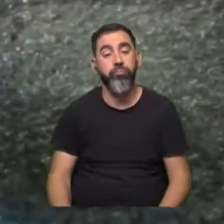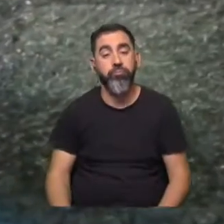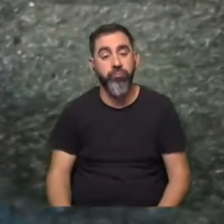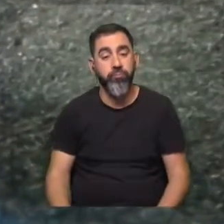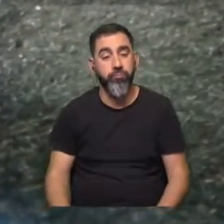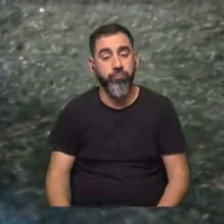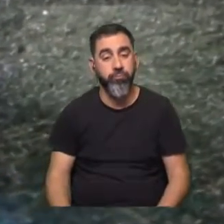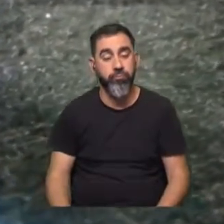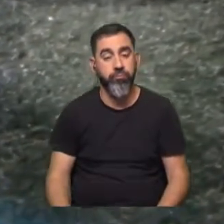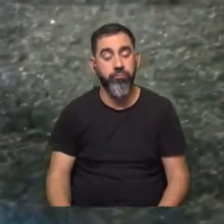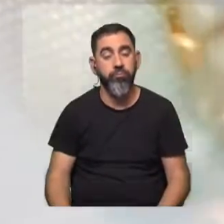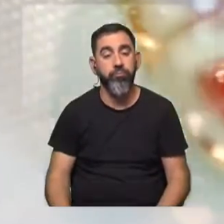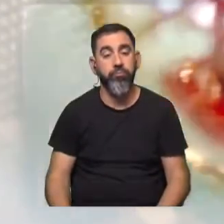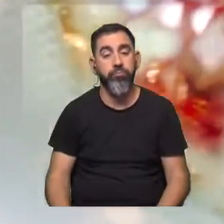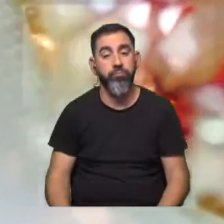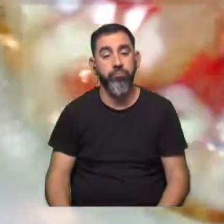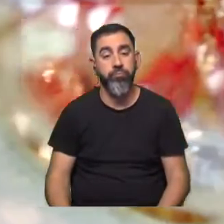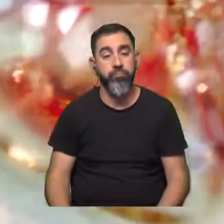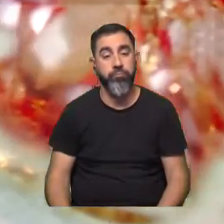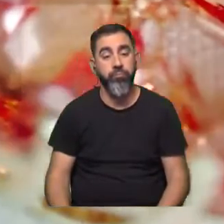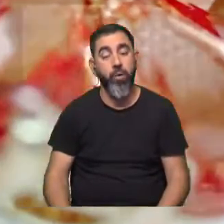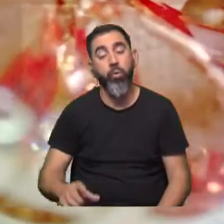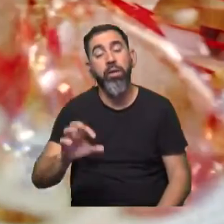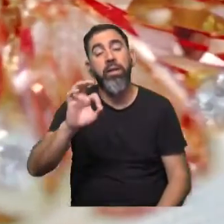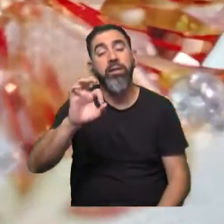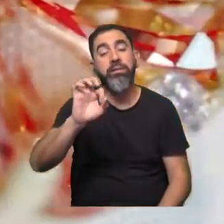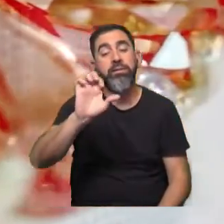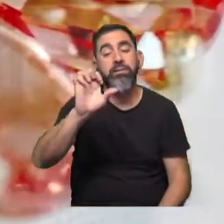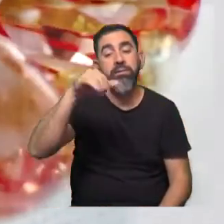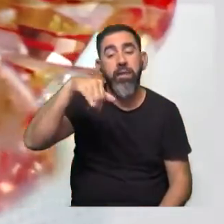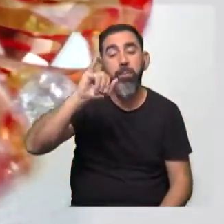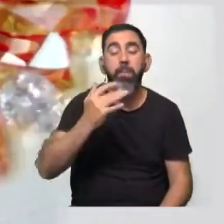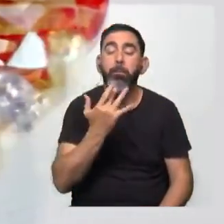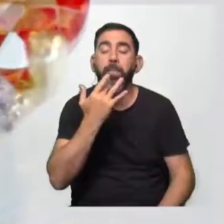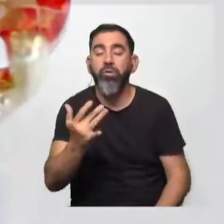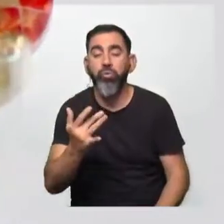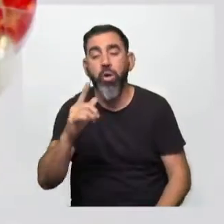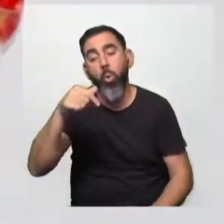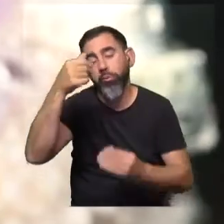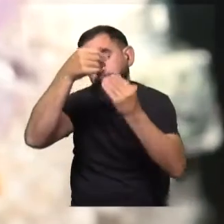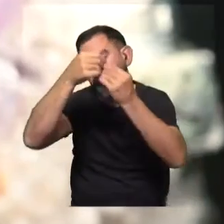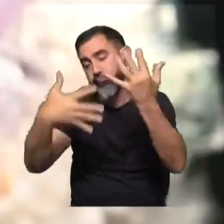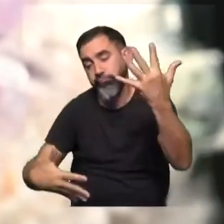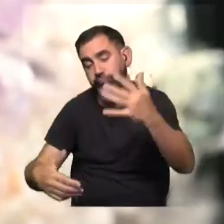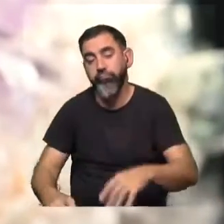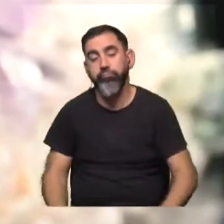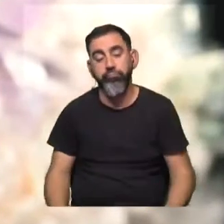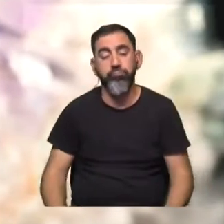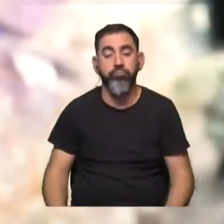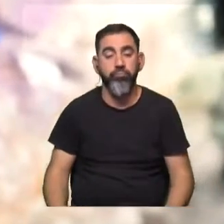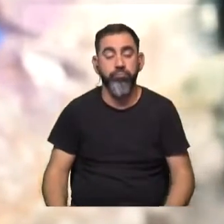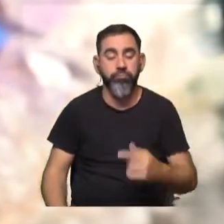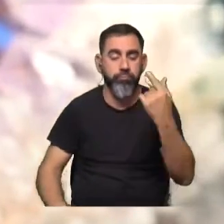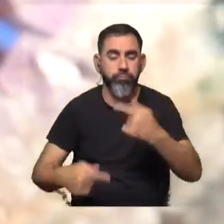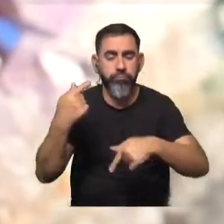el rubí y la turquesa. Y después las piedras semipreciosas, en realidad serían como el resto de las gemas, por ejemplo las amatistas,